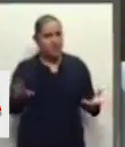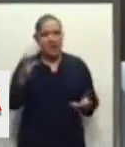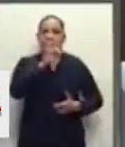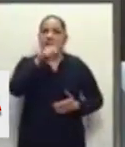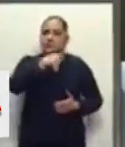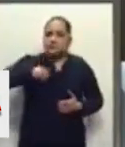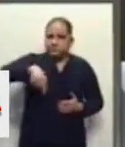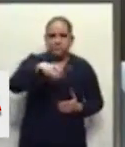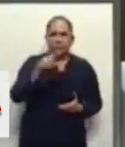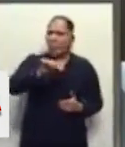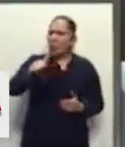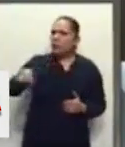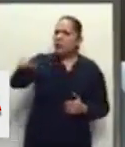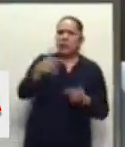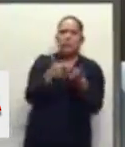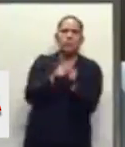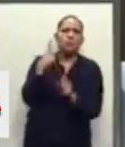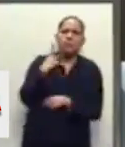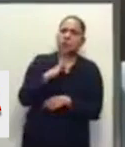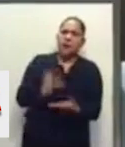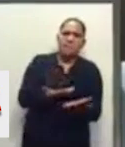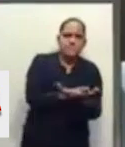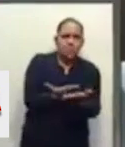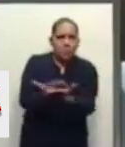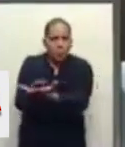que tienen propuestas en este sentido,